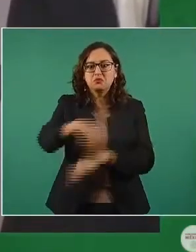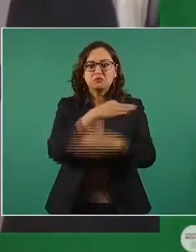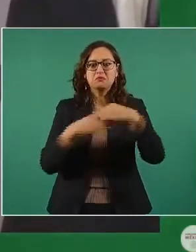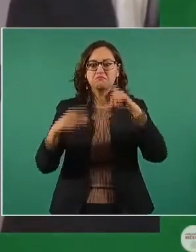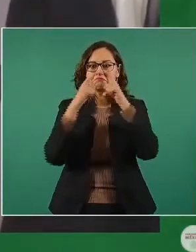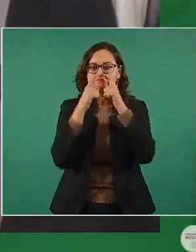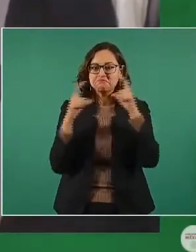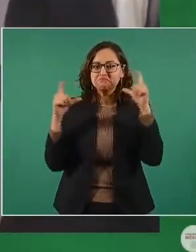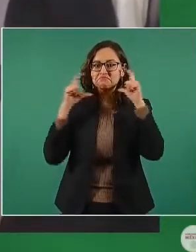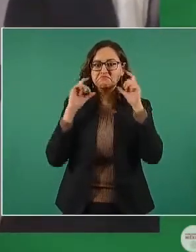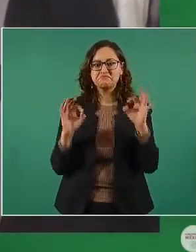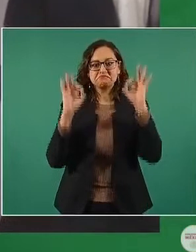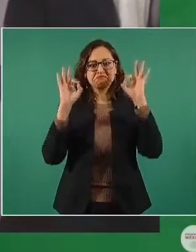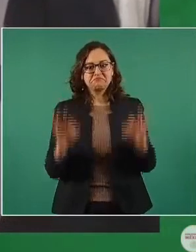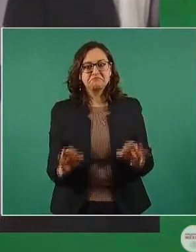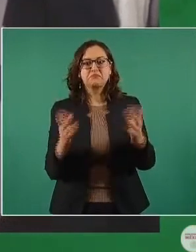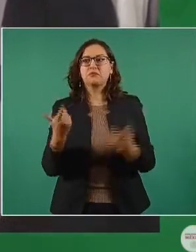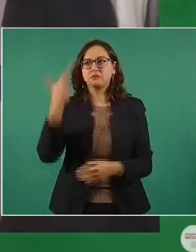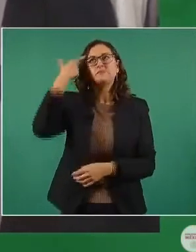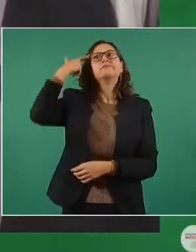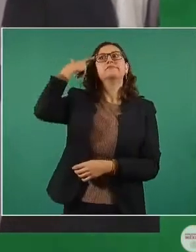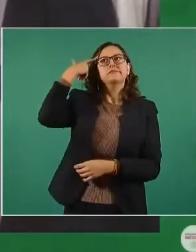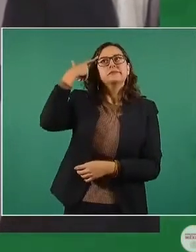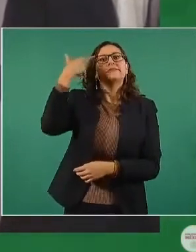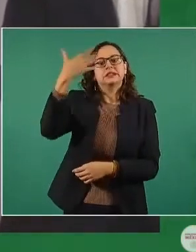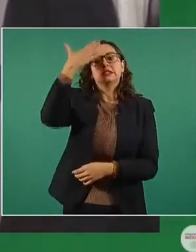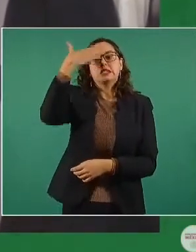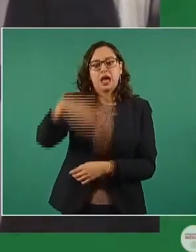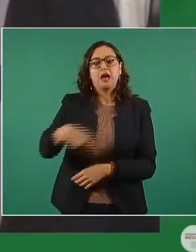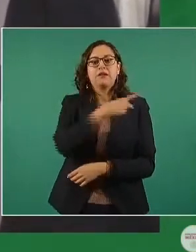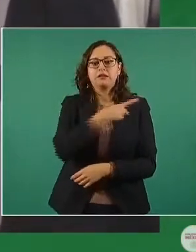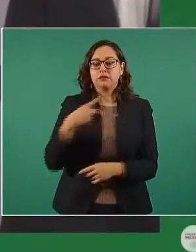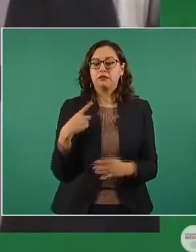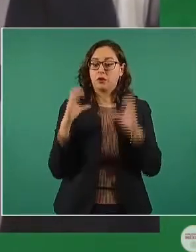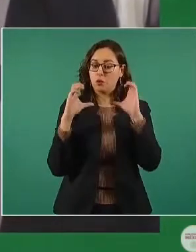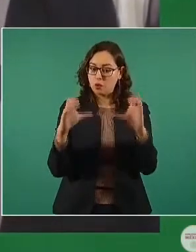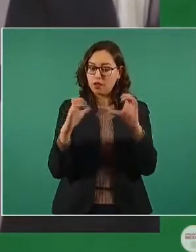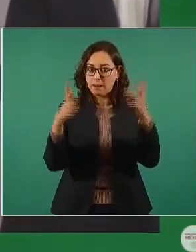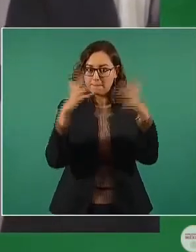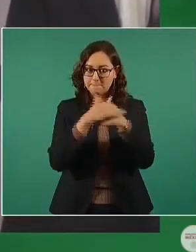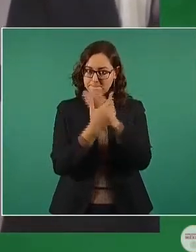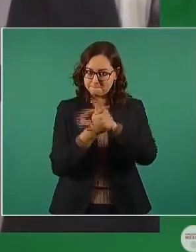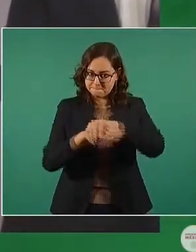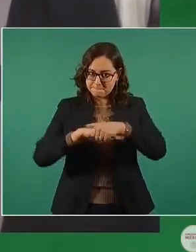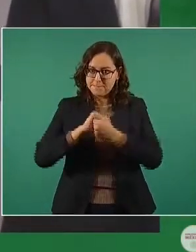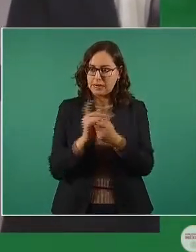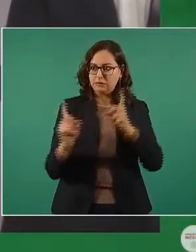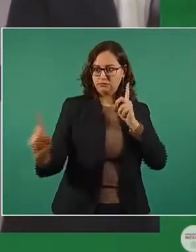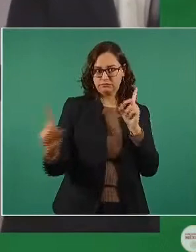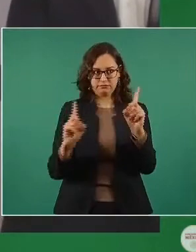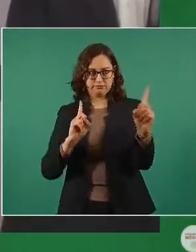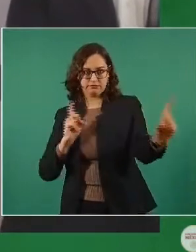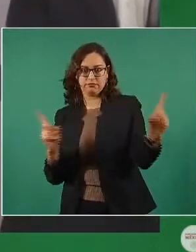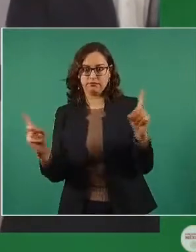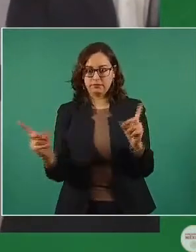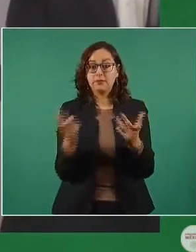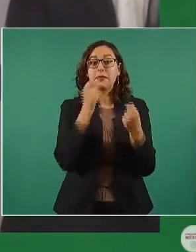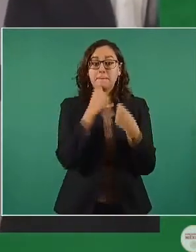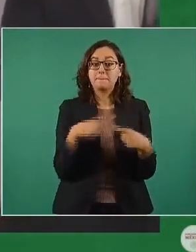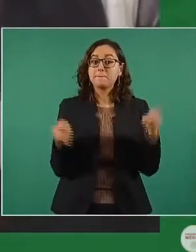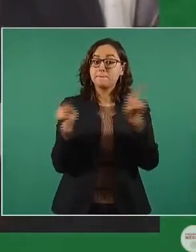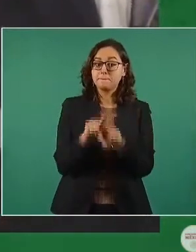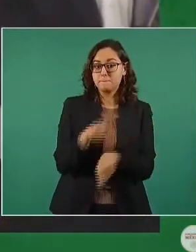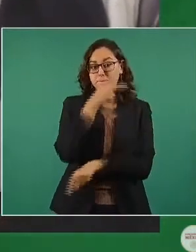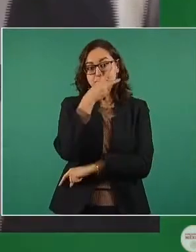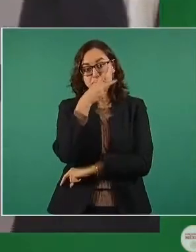cuidado, obviamente también lavado de manos, sana distancia. Y desde luego todo el reconocimiento a los padres, a las